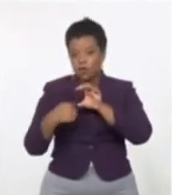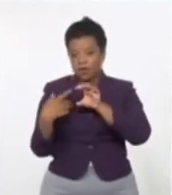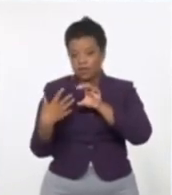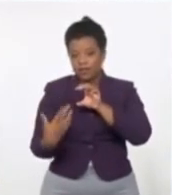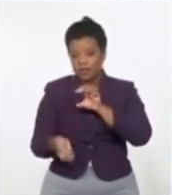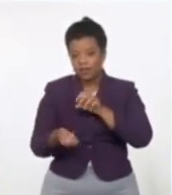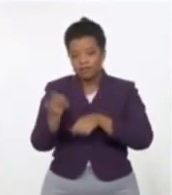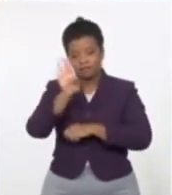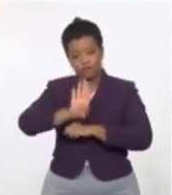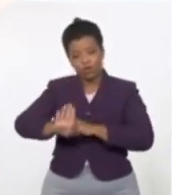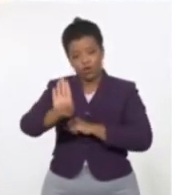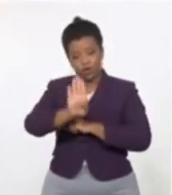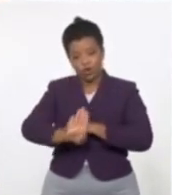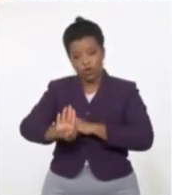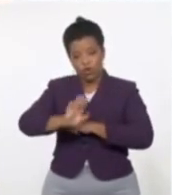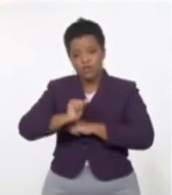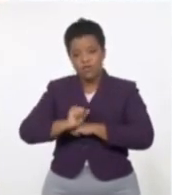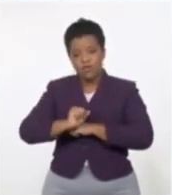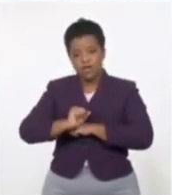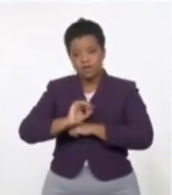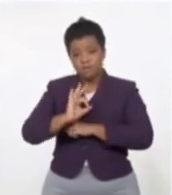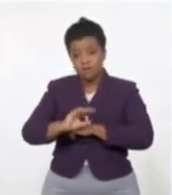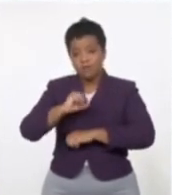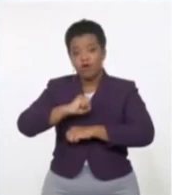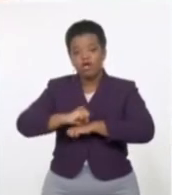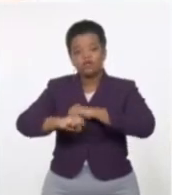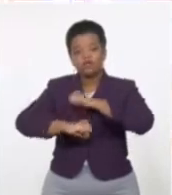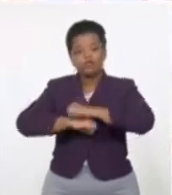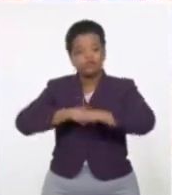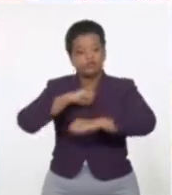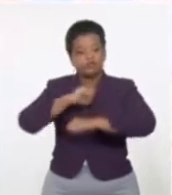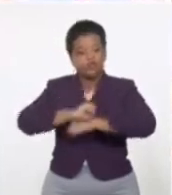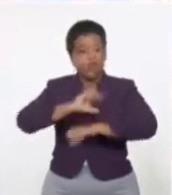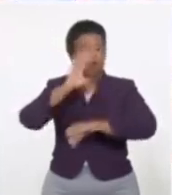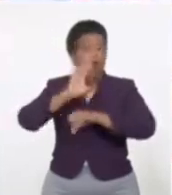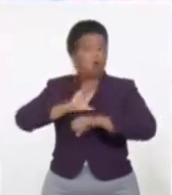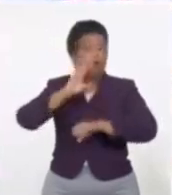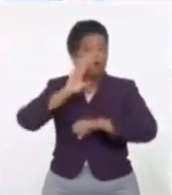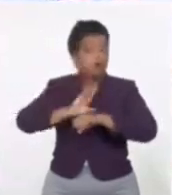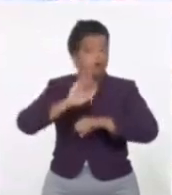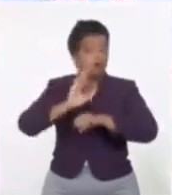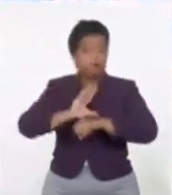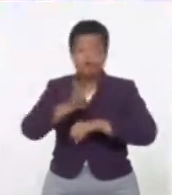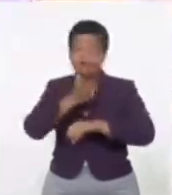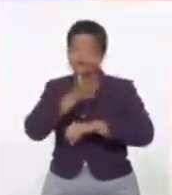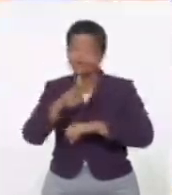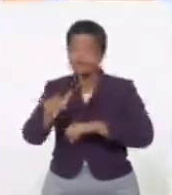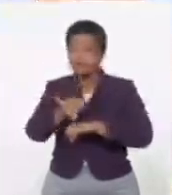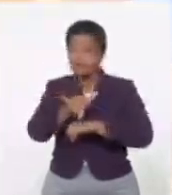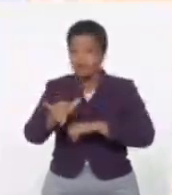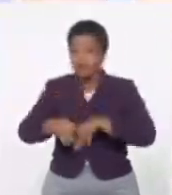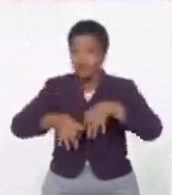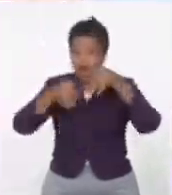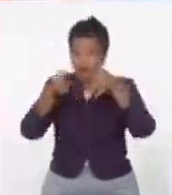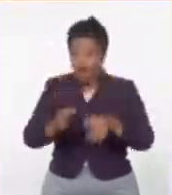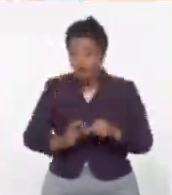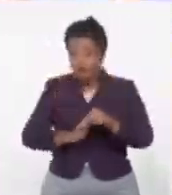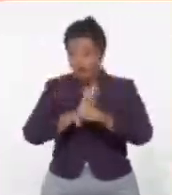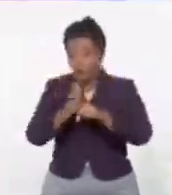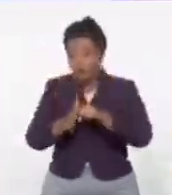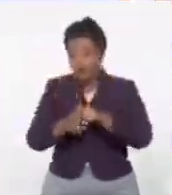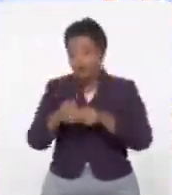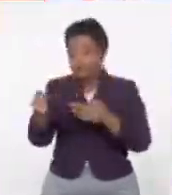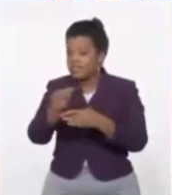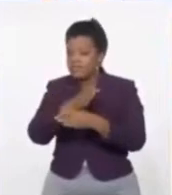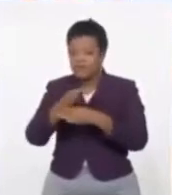biología estructural. Eso quiere decir que son modelos tridimensionales en computadora, en el cual se hacen simulaciones de diferentes variantes,